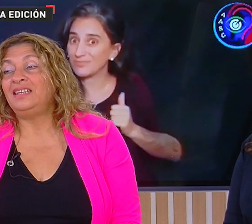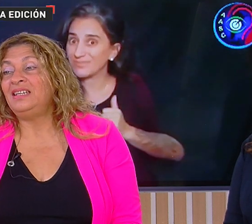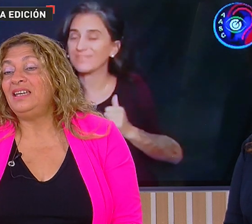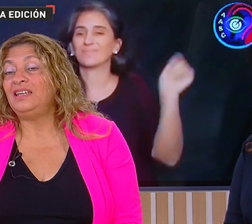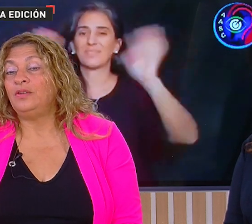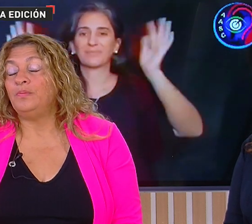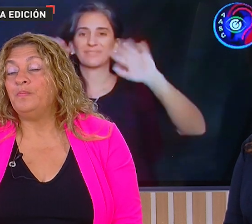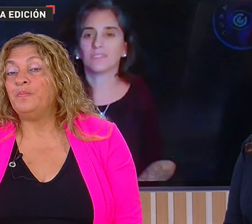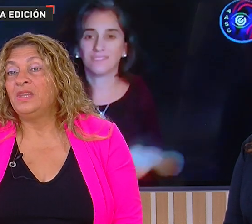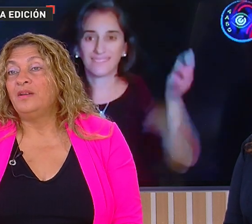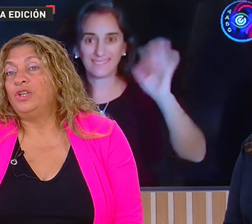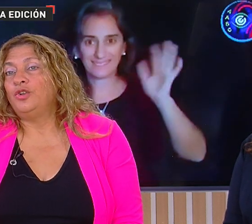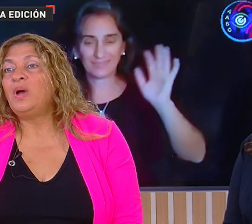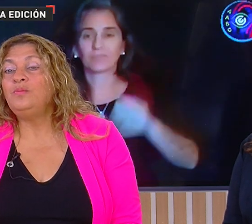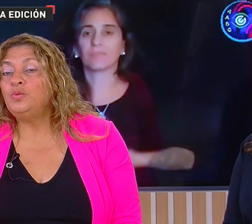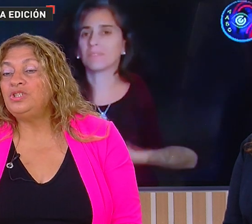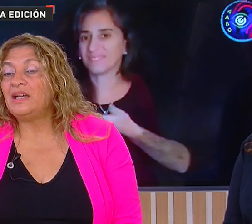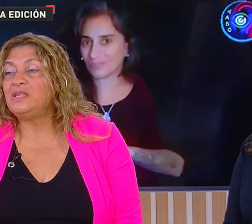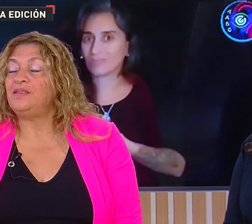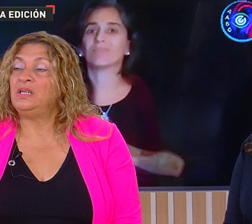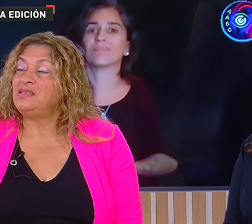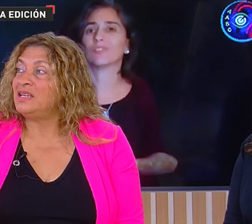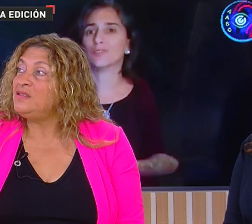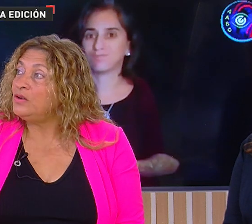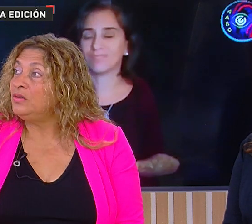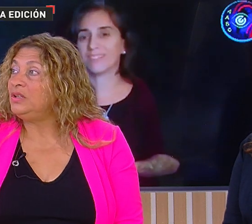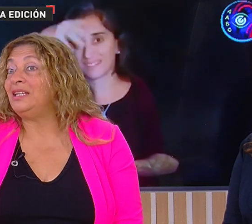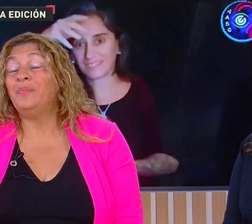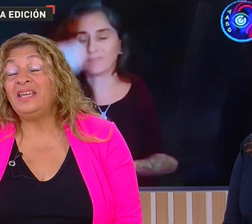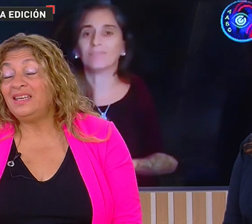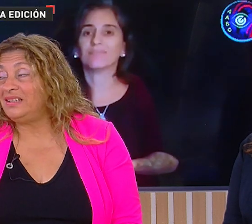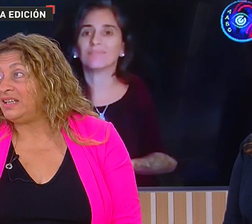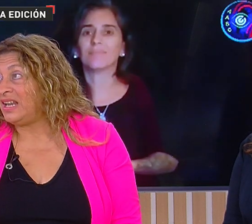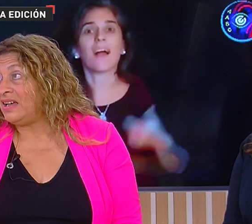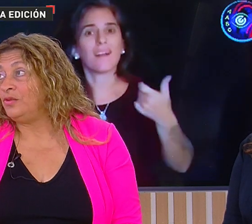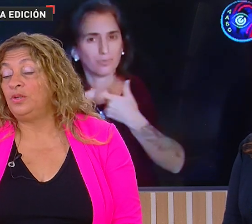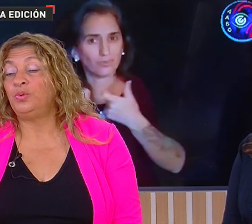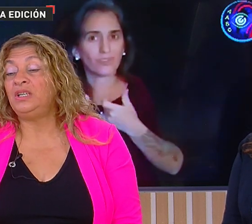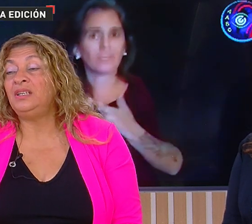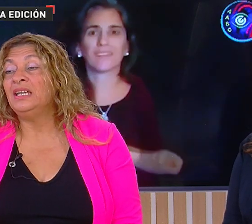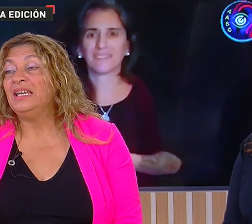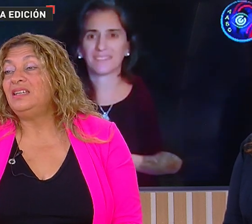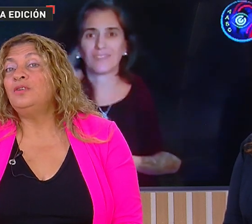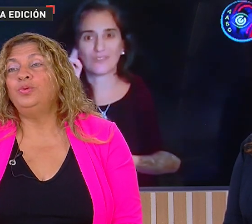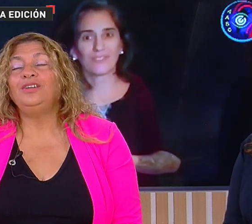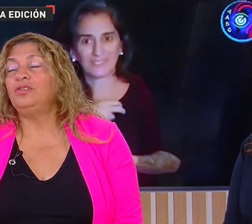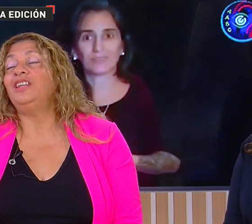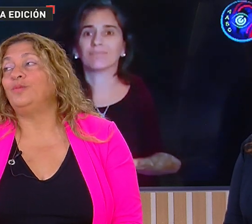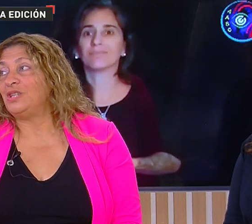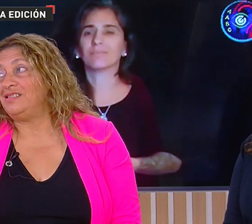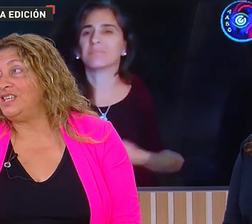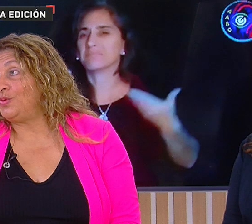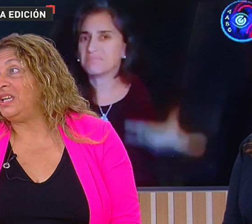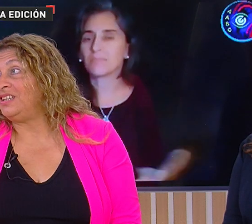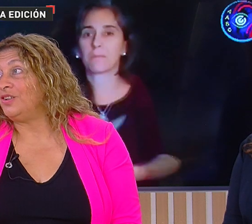realidad es que bueno, no hay mucha visibilización en el país en general, no en Junín, y en Junín no